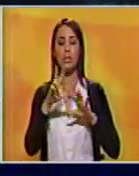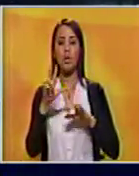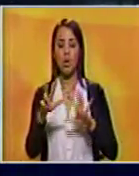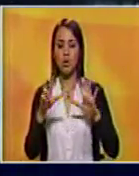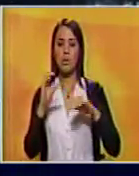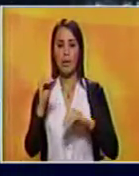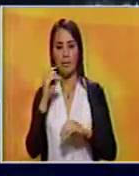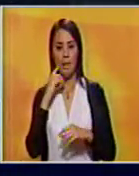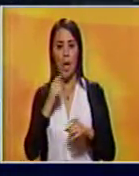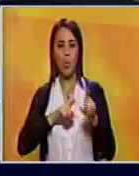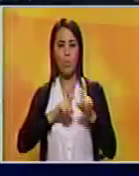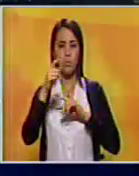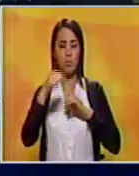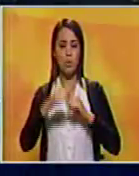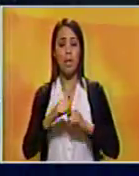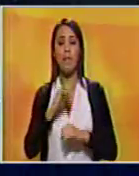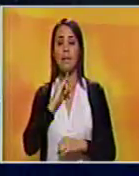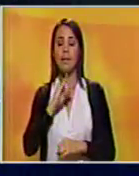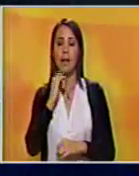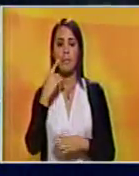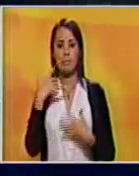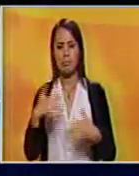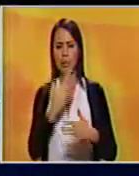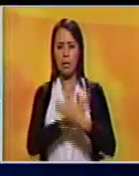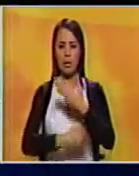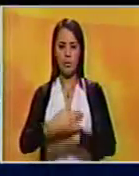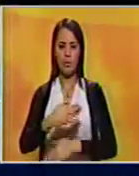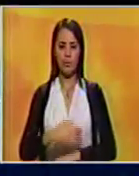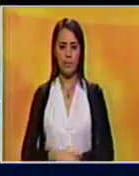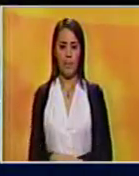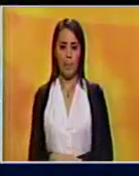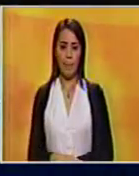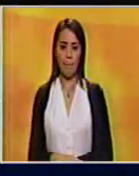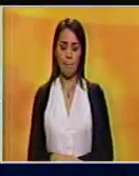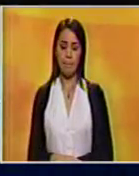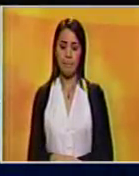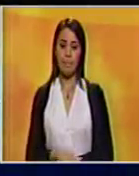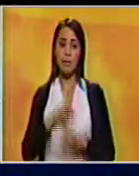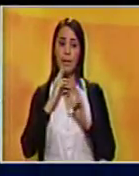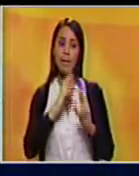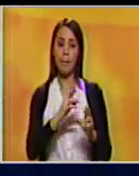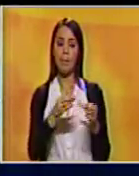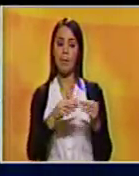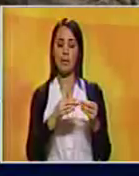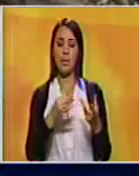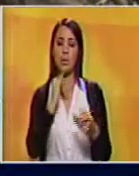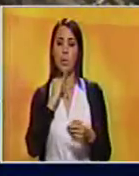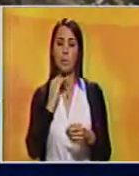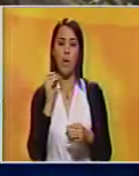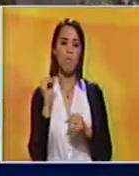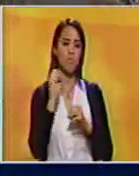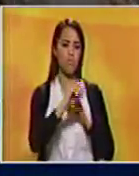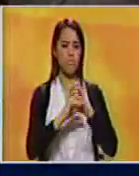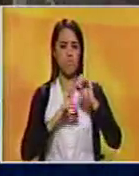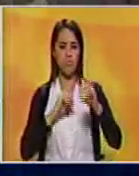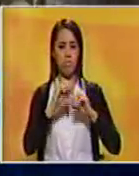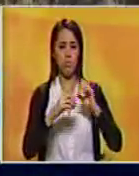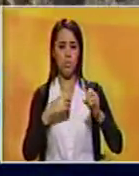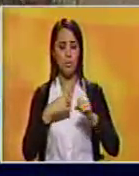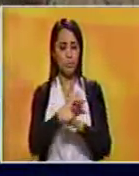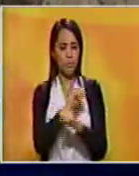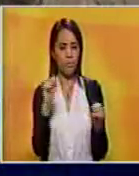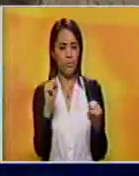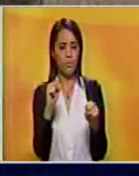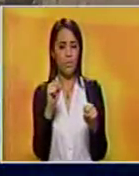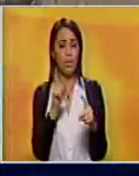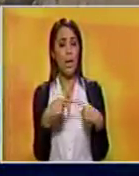de ayer, lo que provocó una veintena de heridos. En respuesta, la aviación israelí bombardeó masivamente la franja de